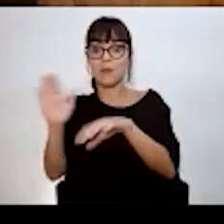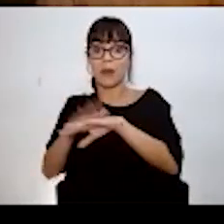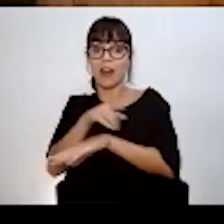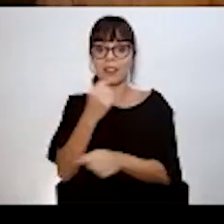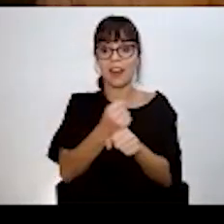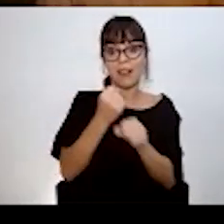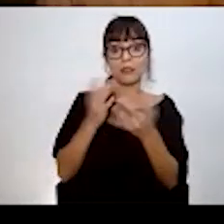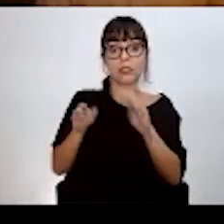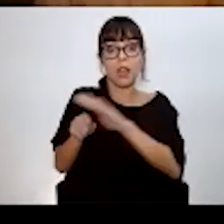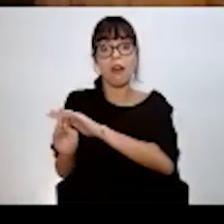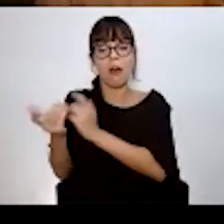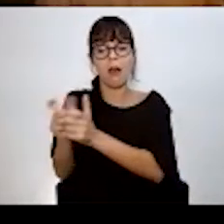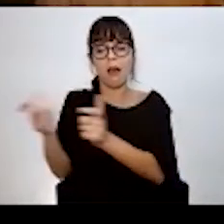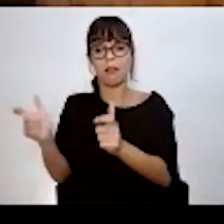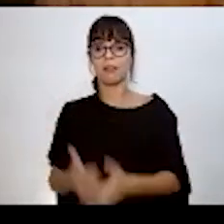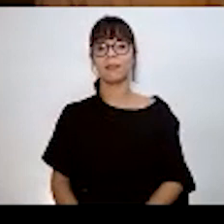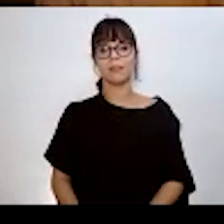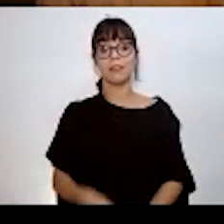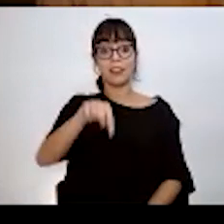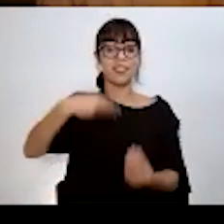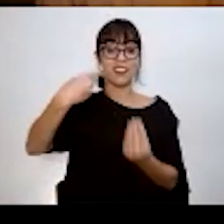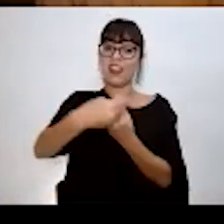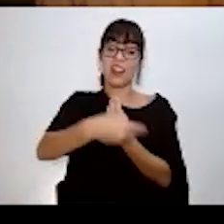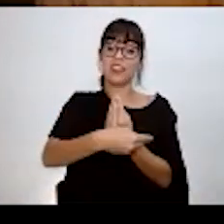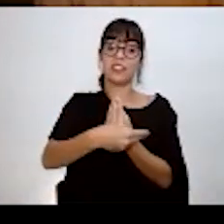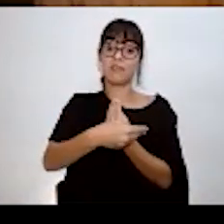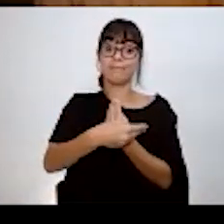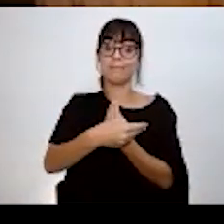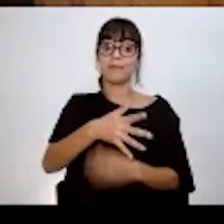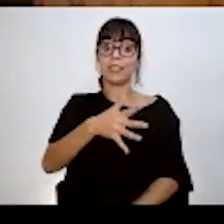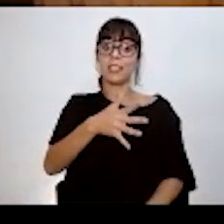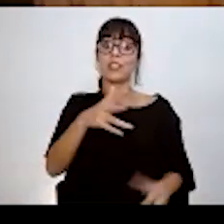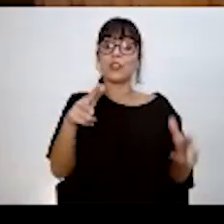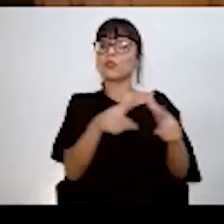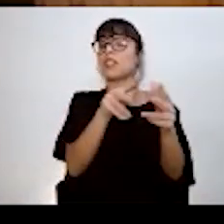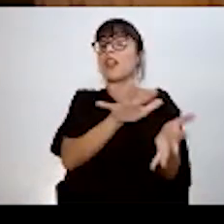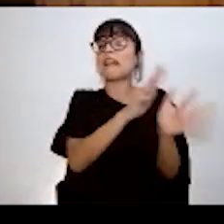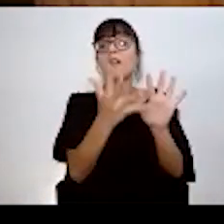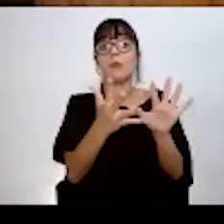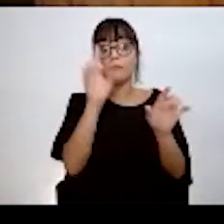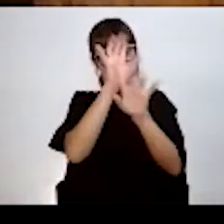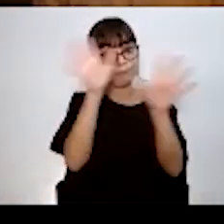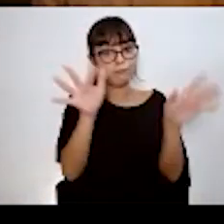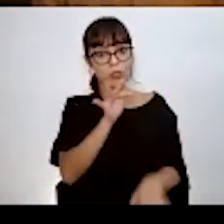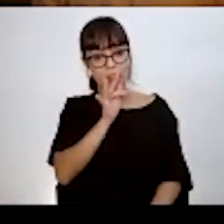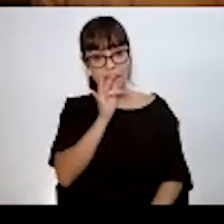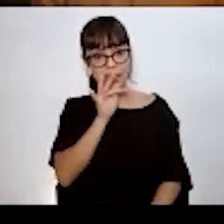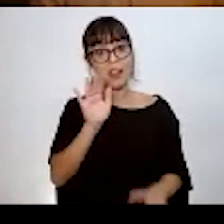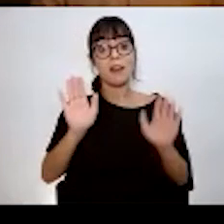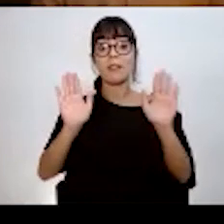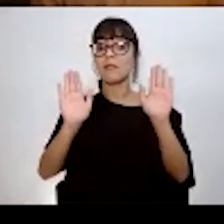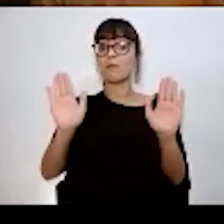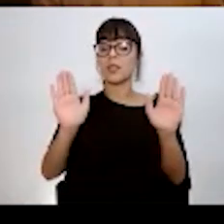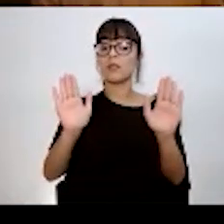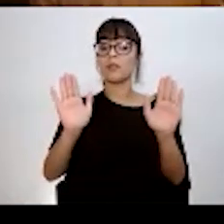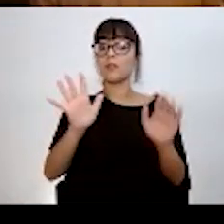serie de cambios sociales que todavía nos falta por definir, y que tienen su origen, al menos más significativo o con